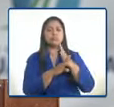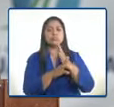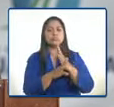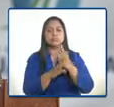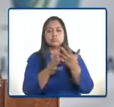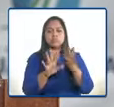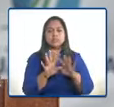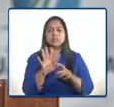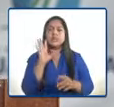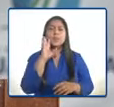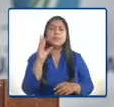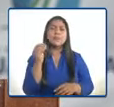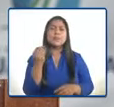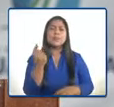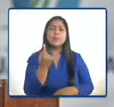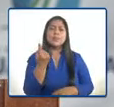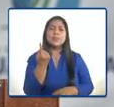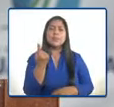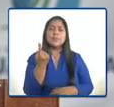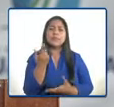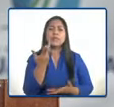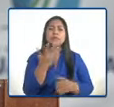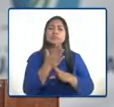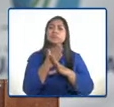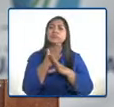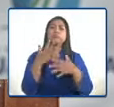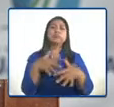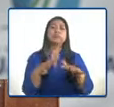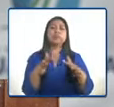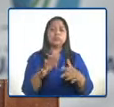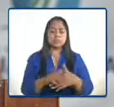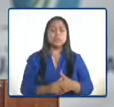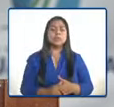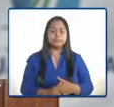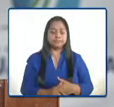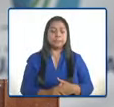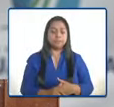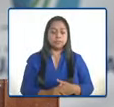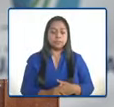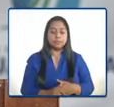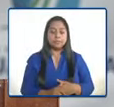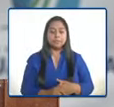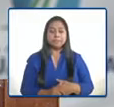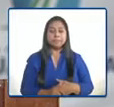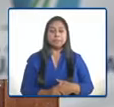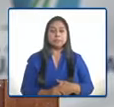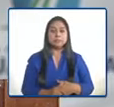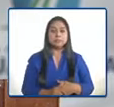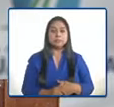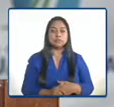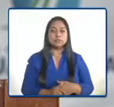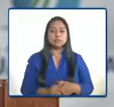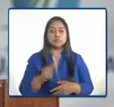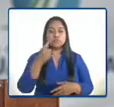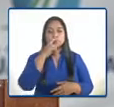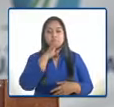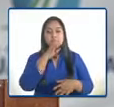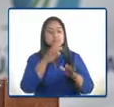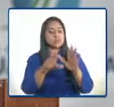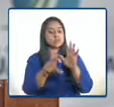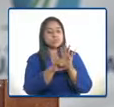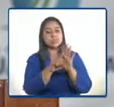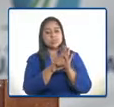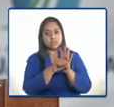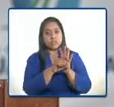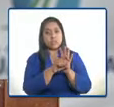es importante la protección portuaria? Más que un código, un